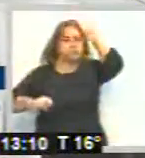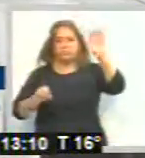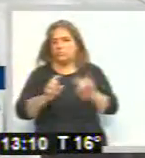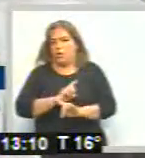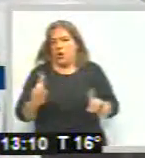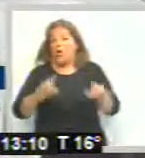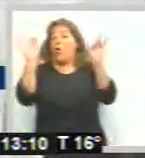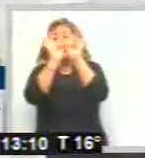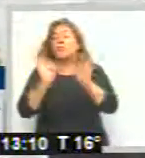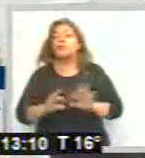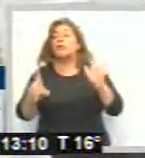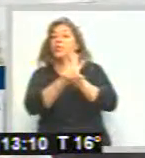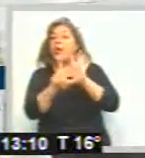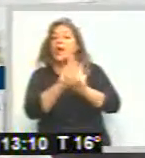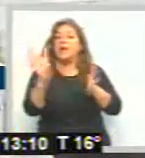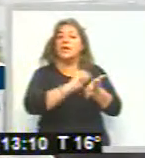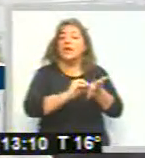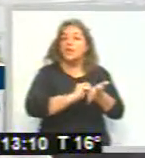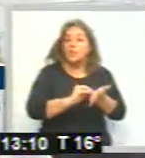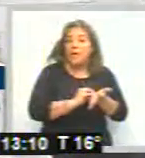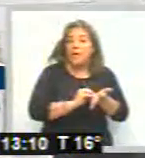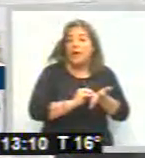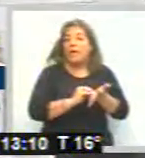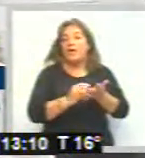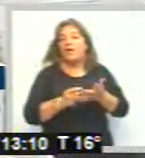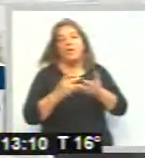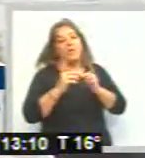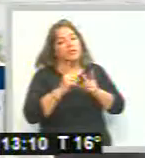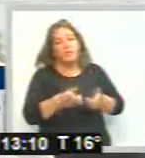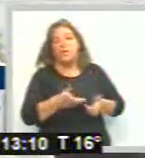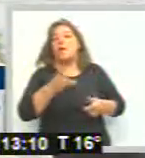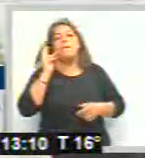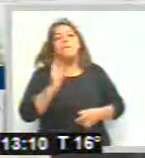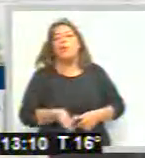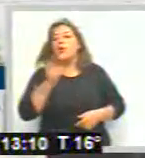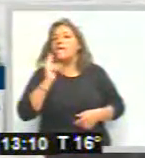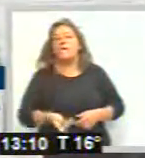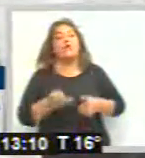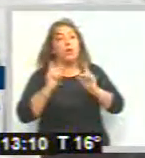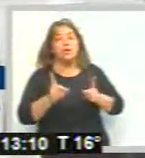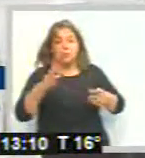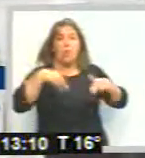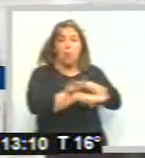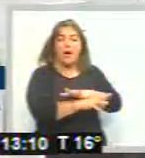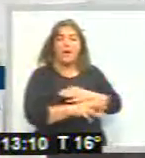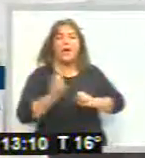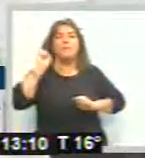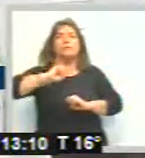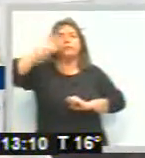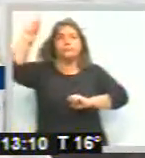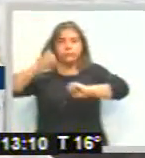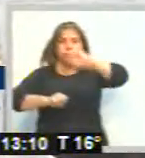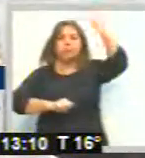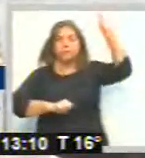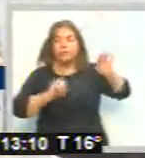ley del diputado realmente la prohíbe, hasta prohíbe la tenencia de pirotecnia. Únicamente le